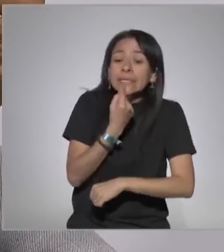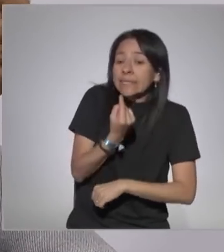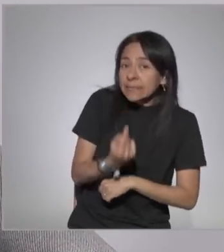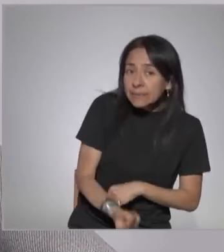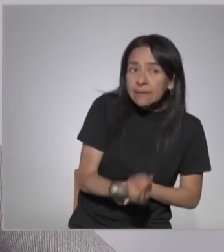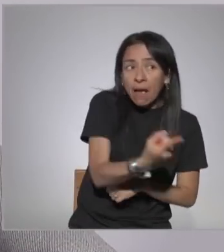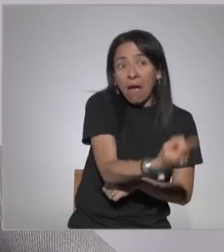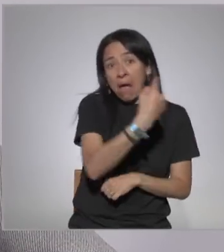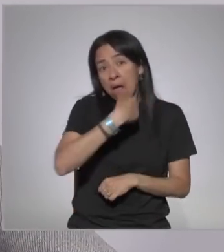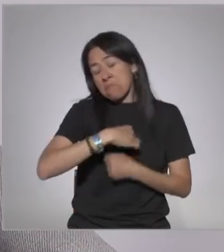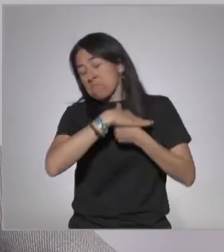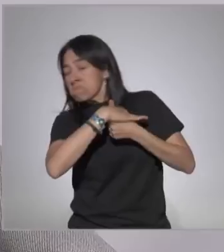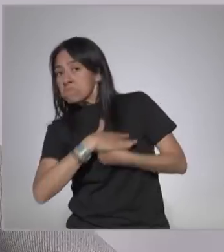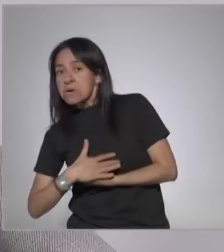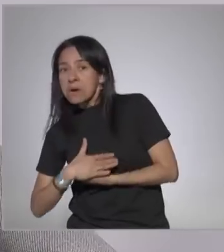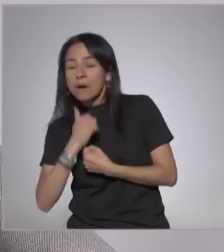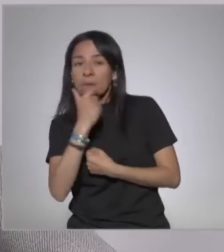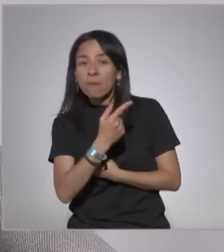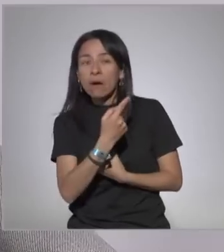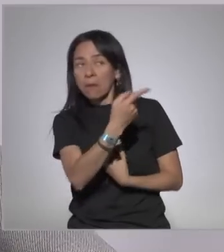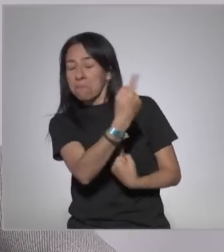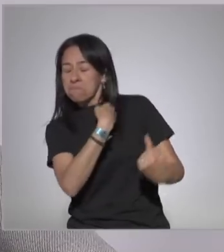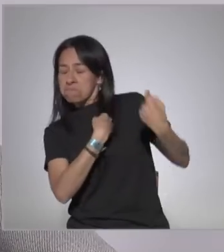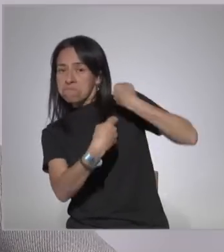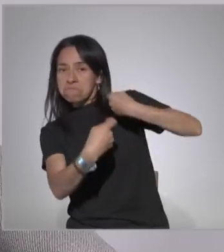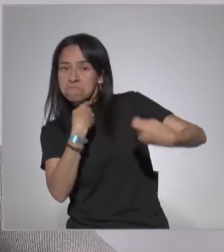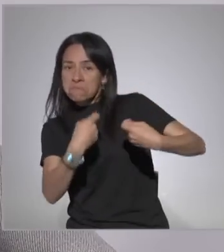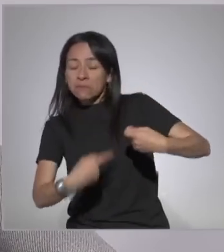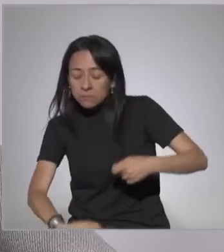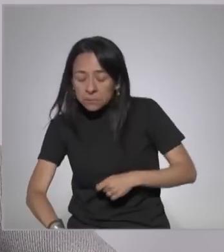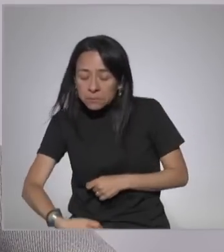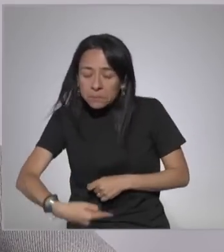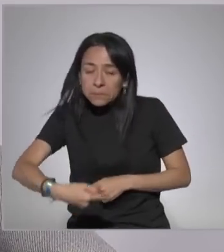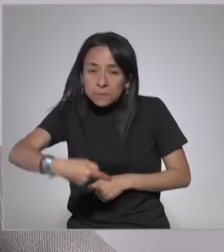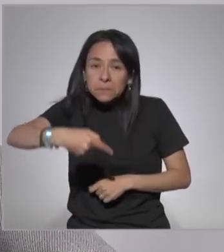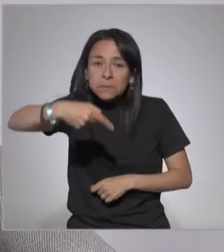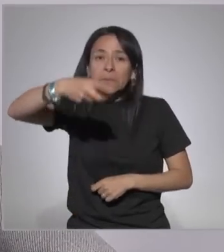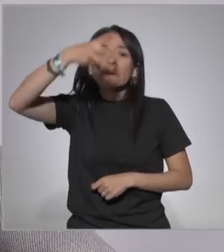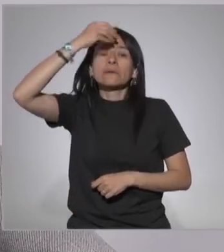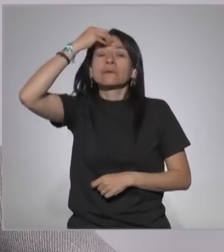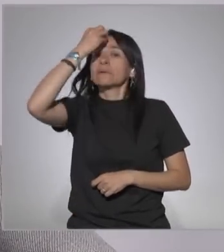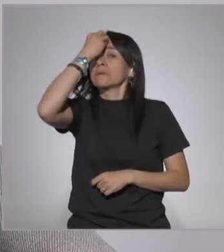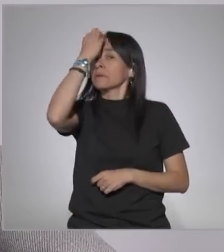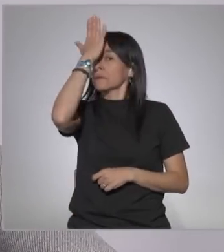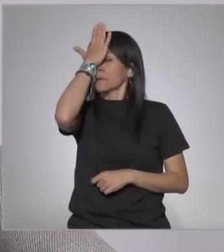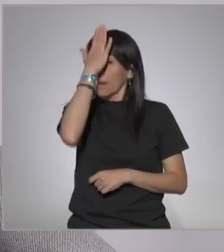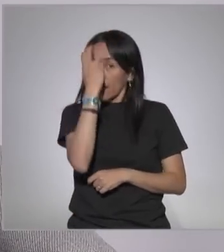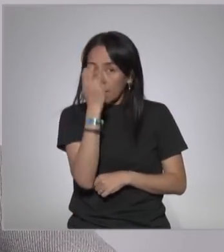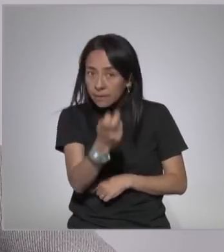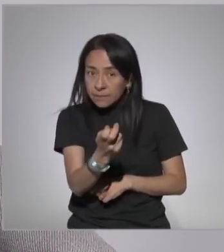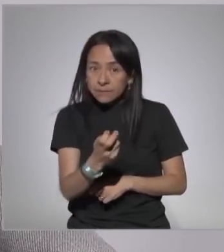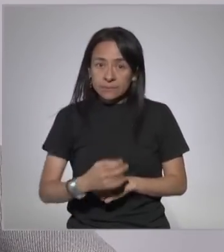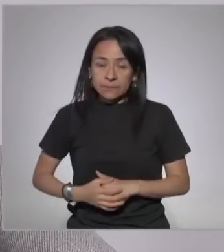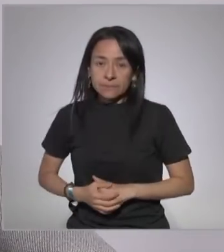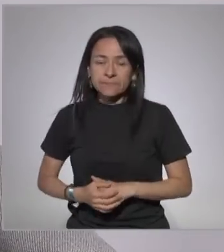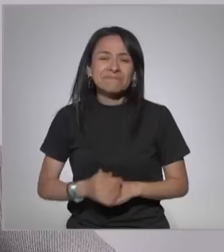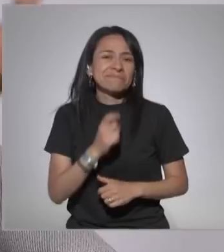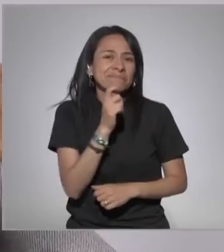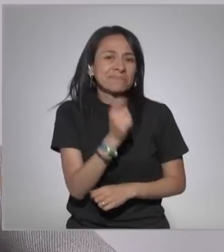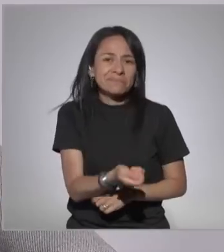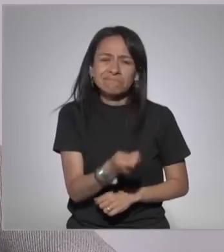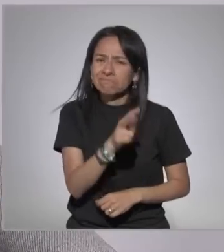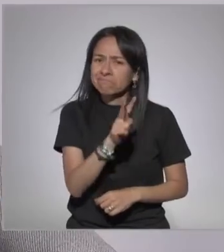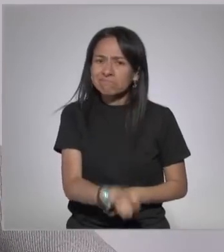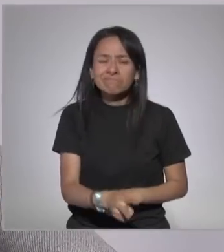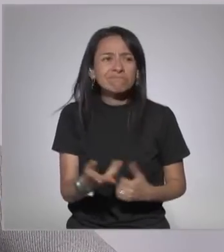esto, porque en esa falta de